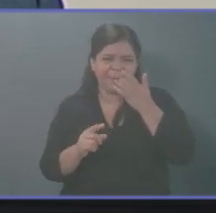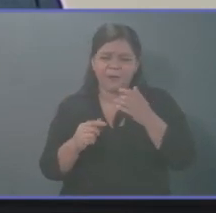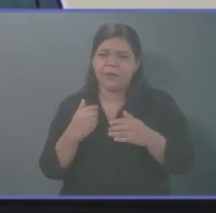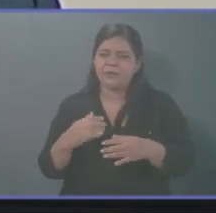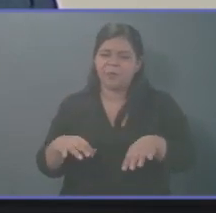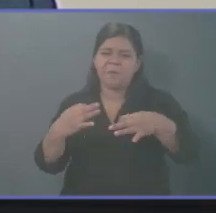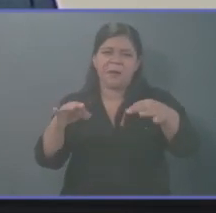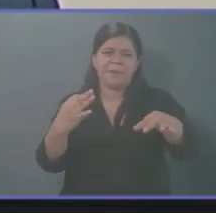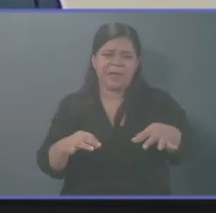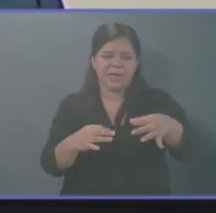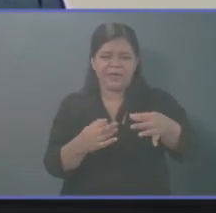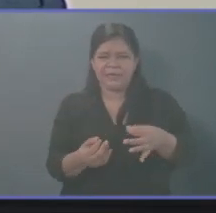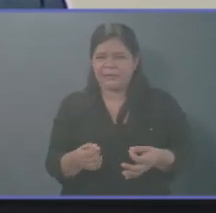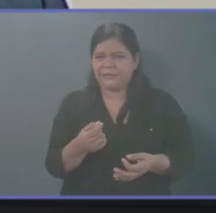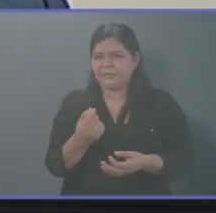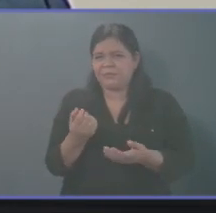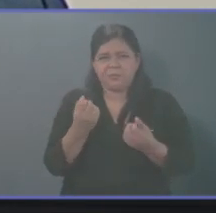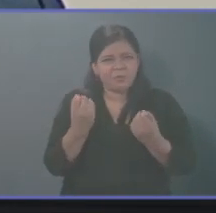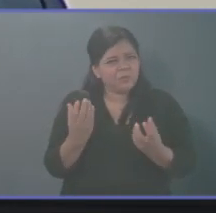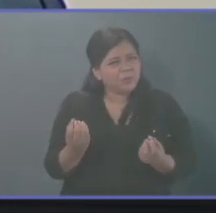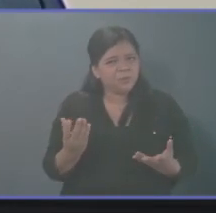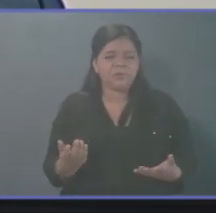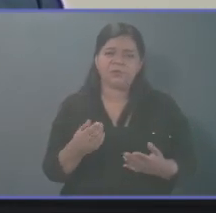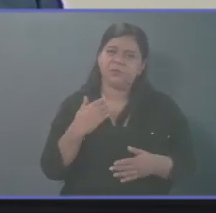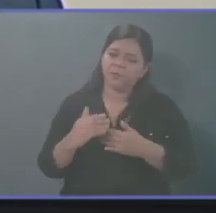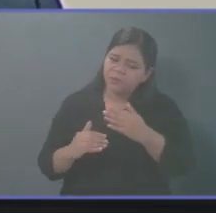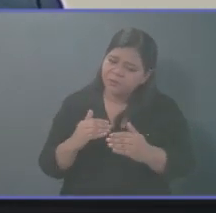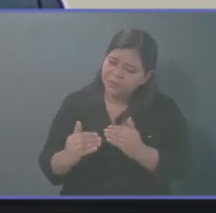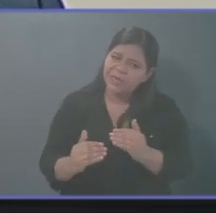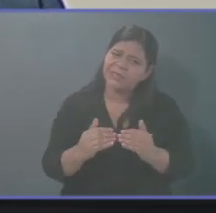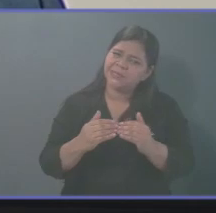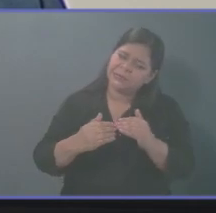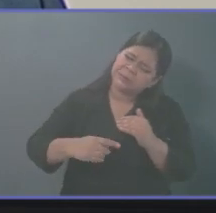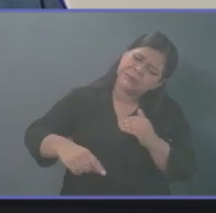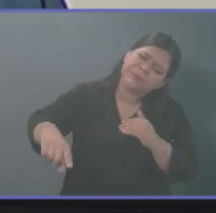un papeleo, que va a ser largo el proceso